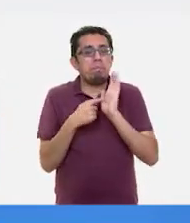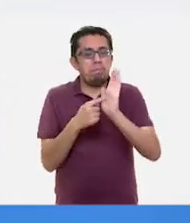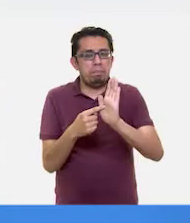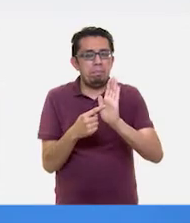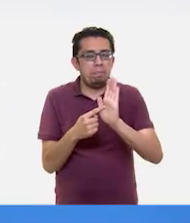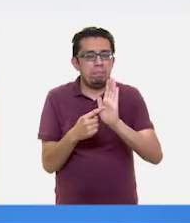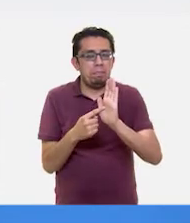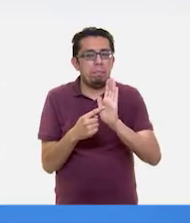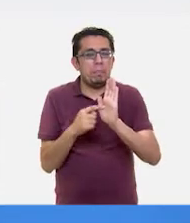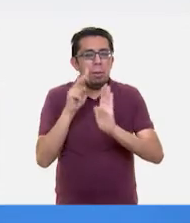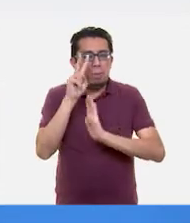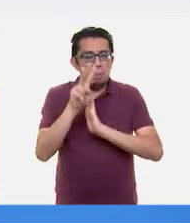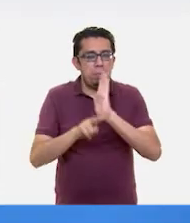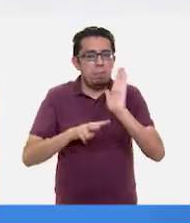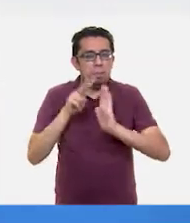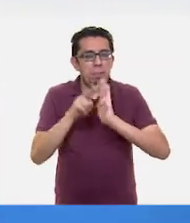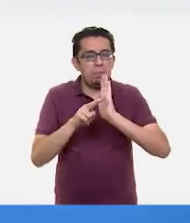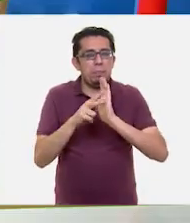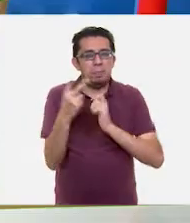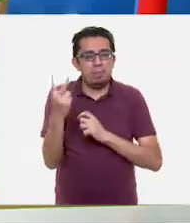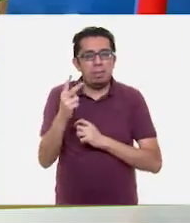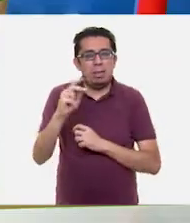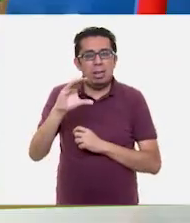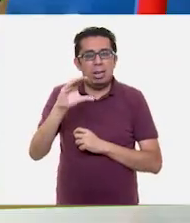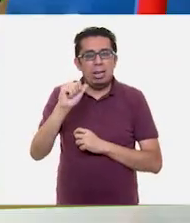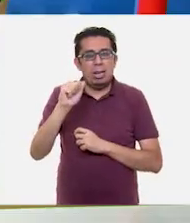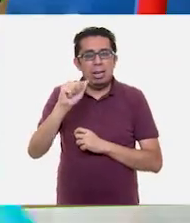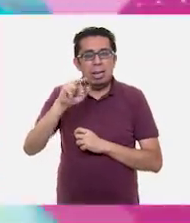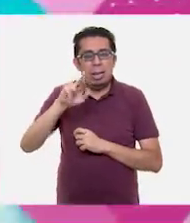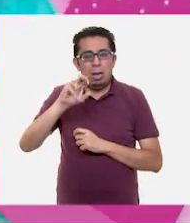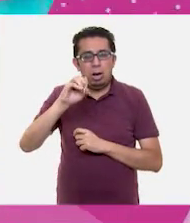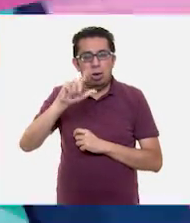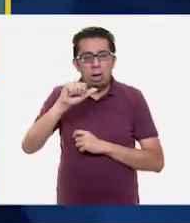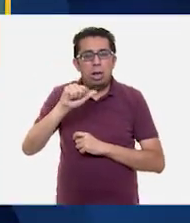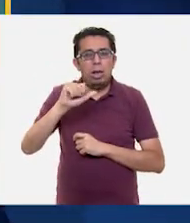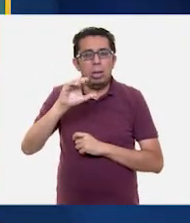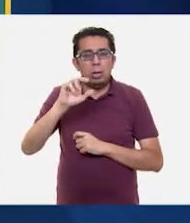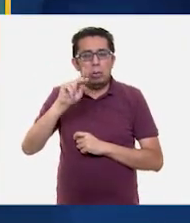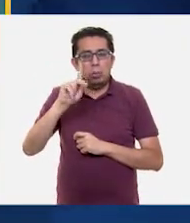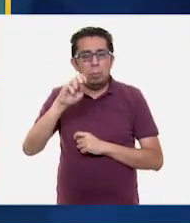la siguiente cápsula con Carola y Cupertino.